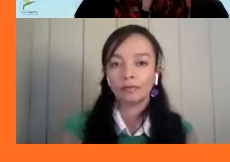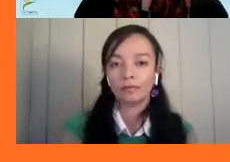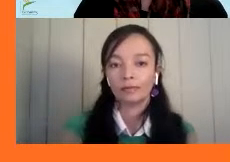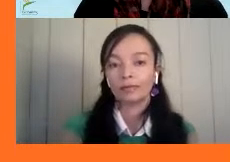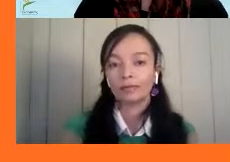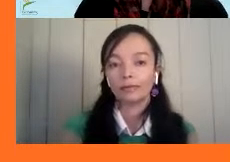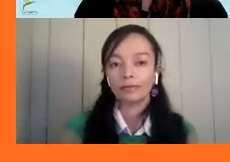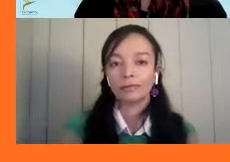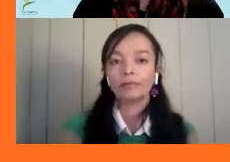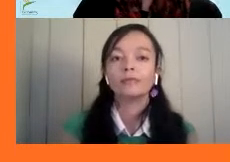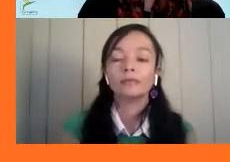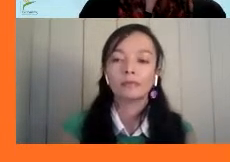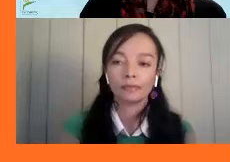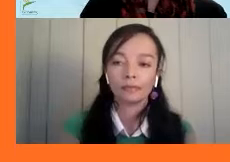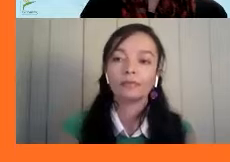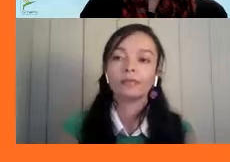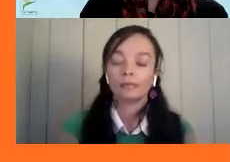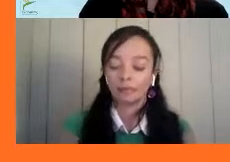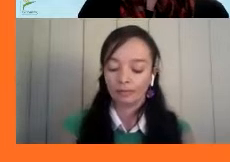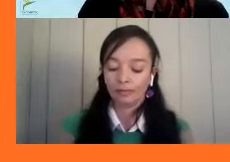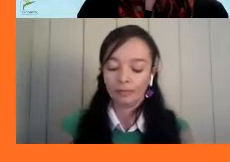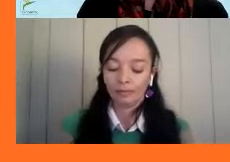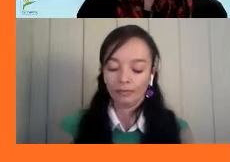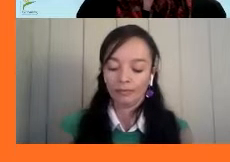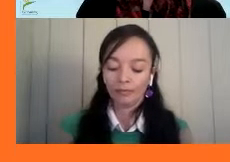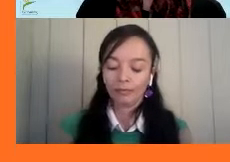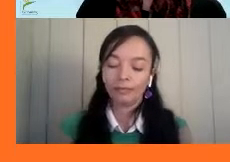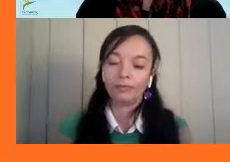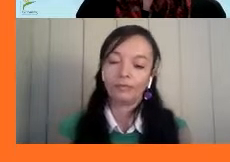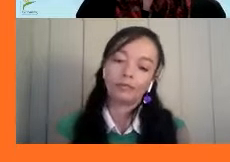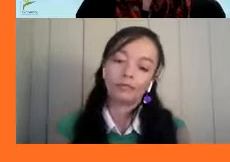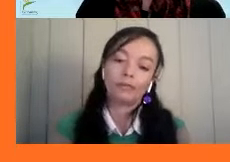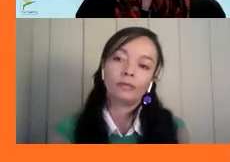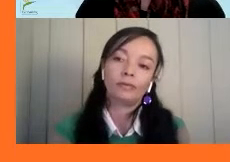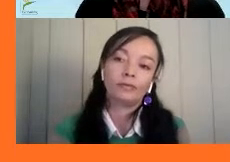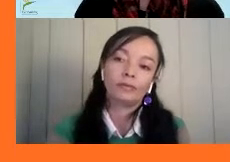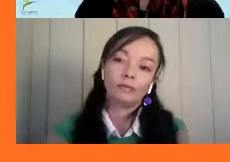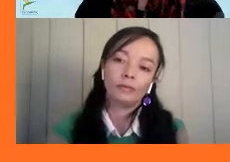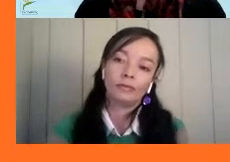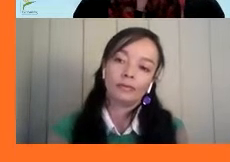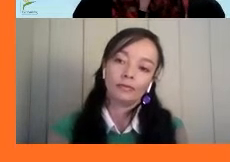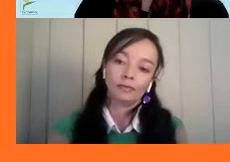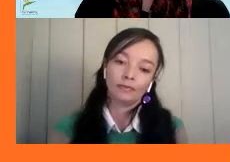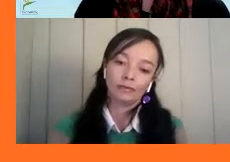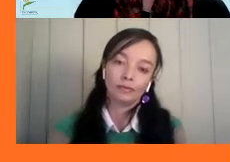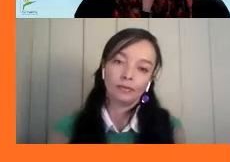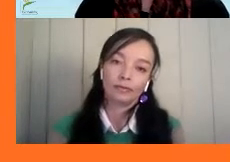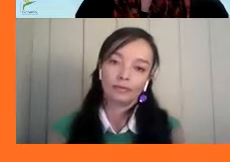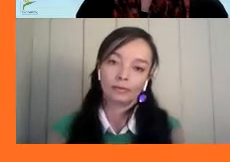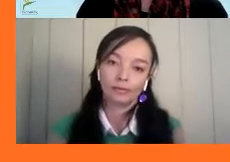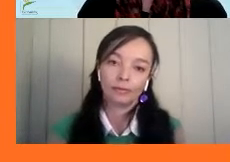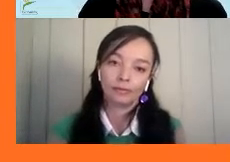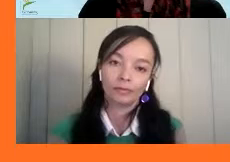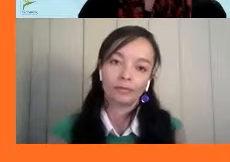o maestra? Vamos a dar un minuto a pensar y cuando lleguen a la respuesta a favor de ponerle en el chat.